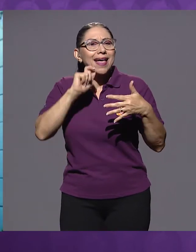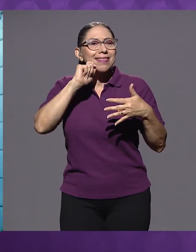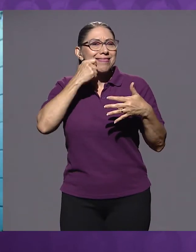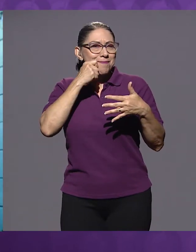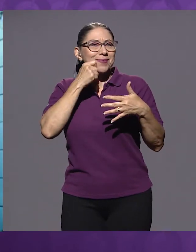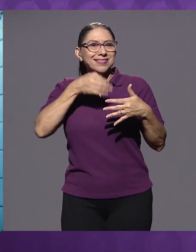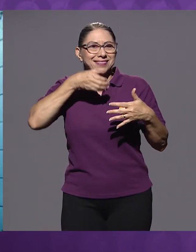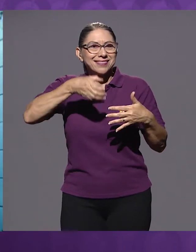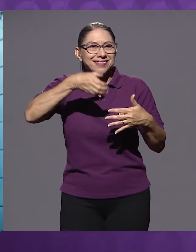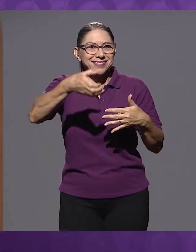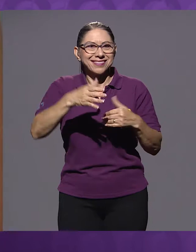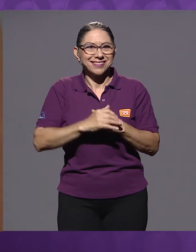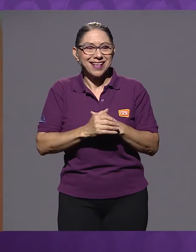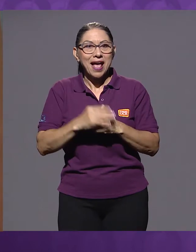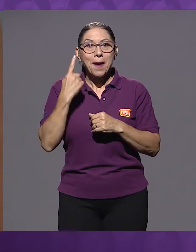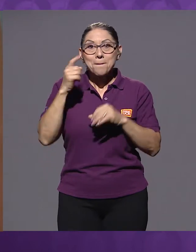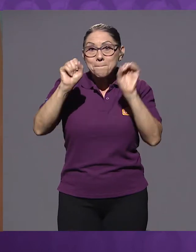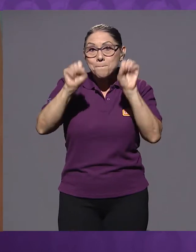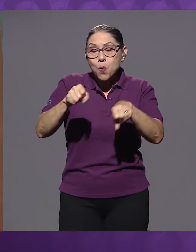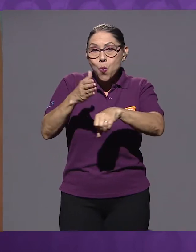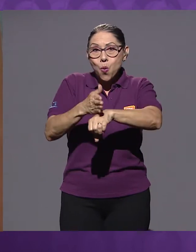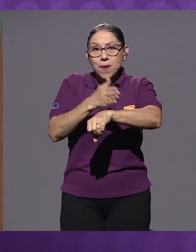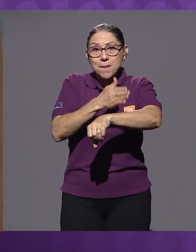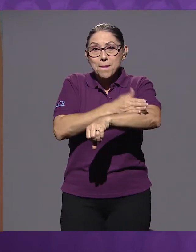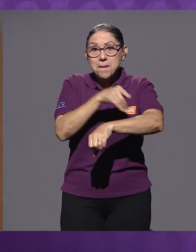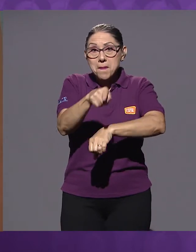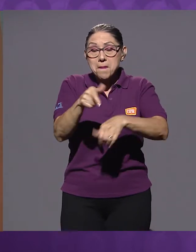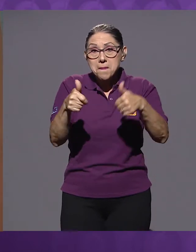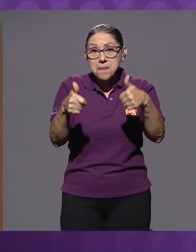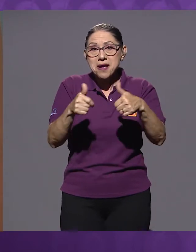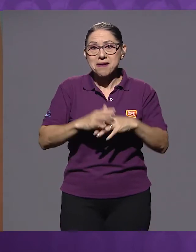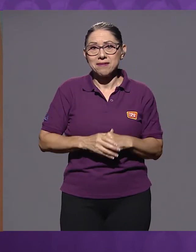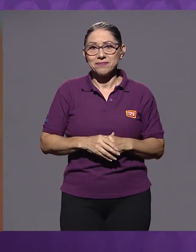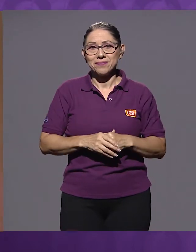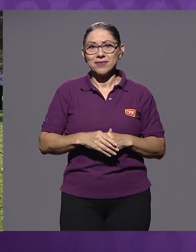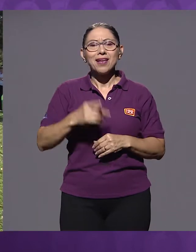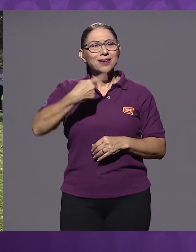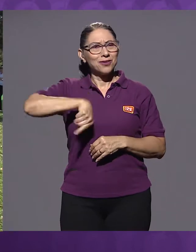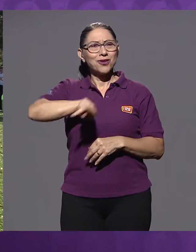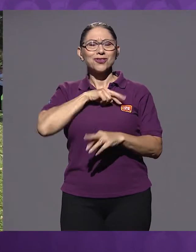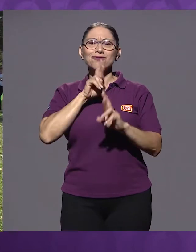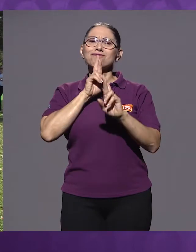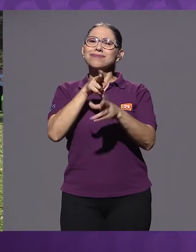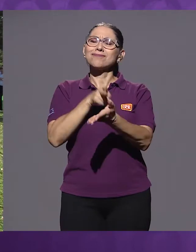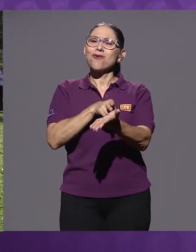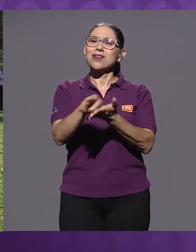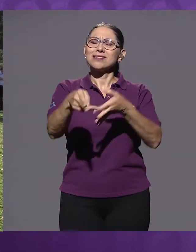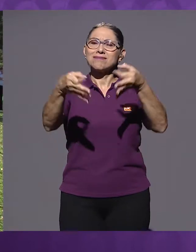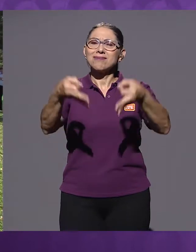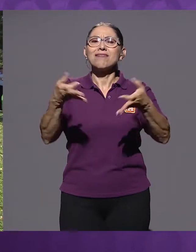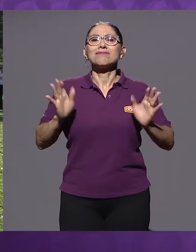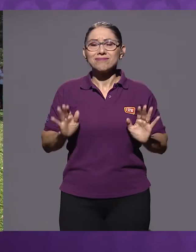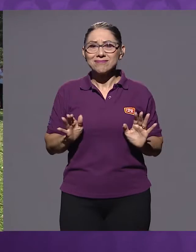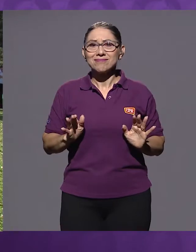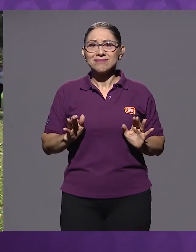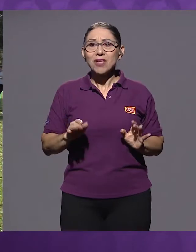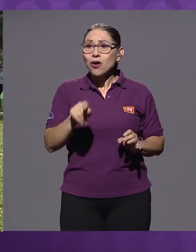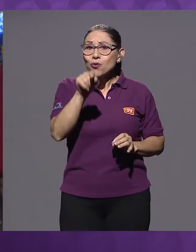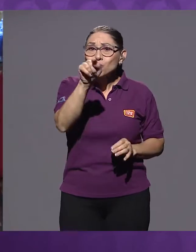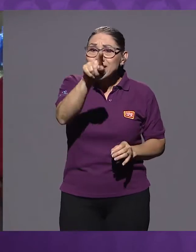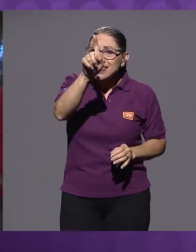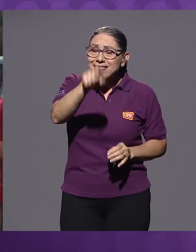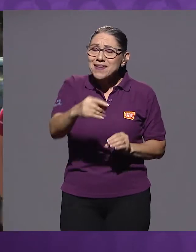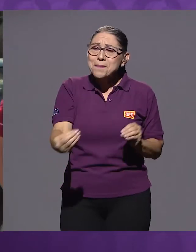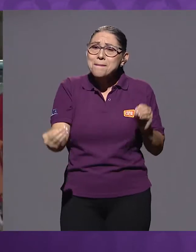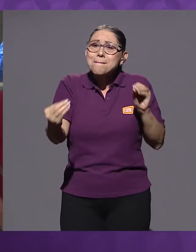veces nos preguntan para poder mejorar ese aspecto? Y lo de nosotros es una respuesta muy honesta y muy franca, que es tenga